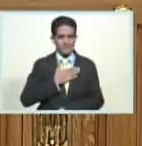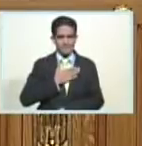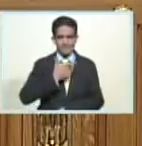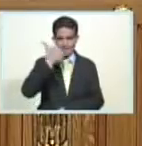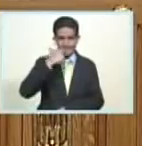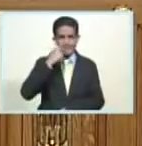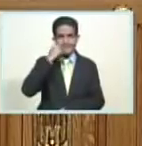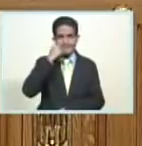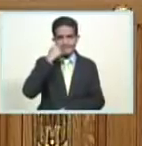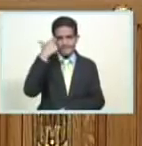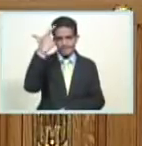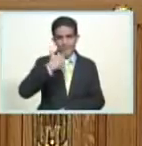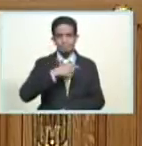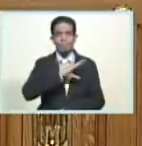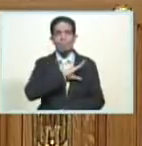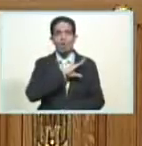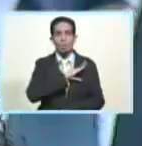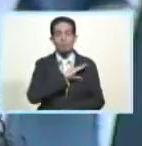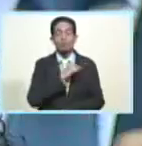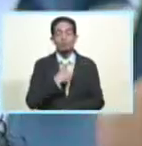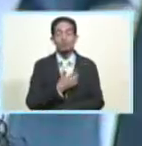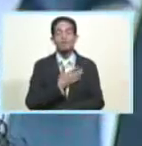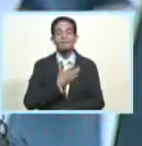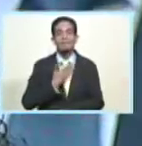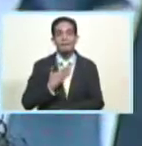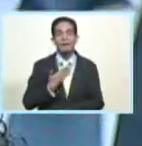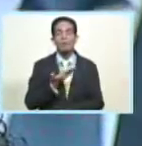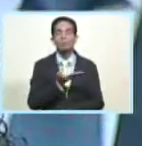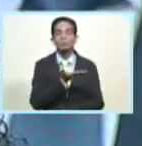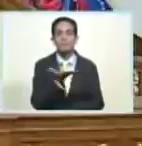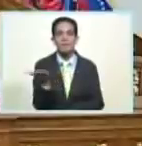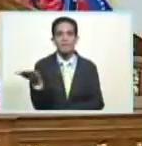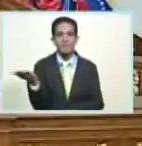propias responsabilidades, aspiro que todos